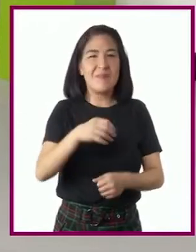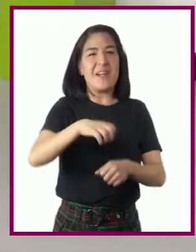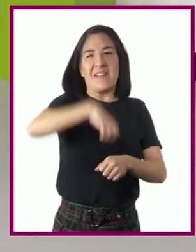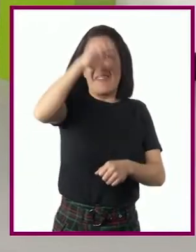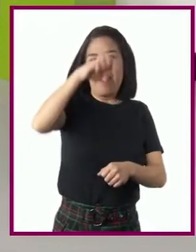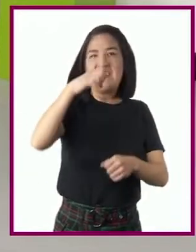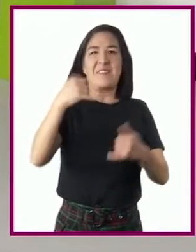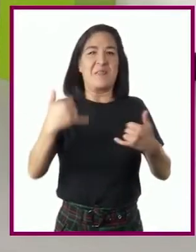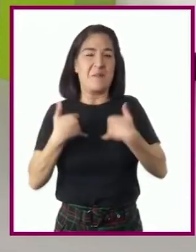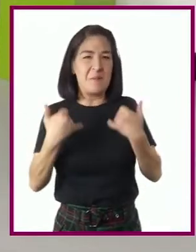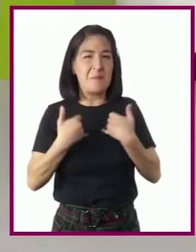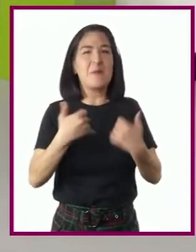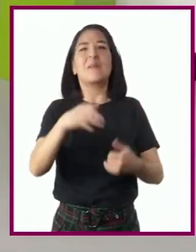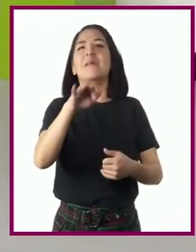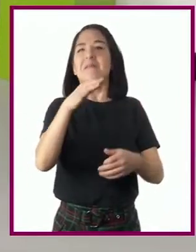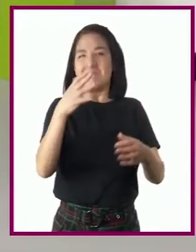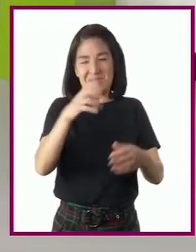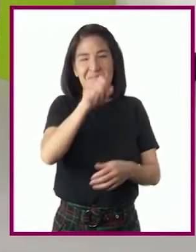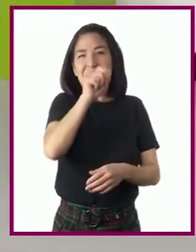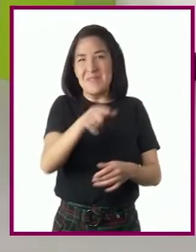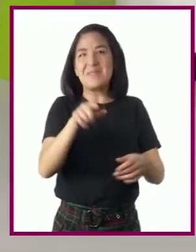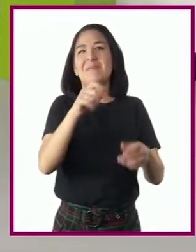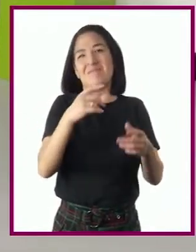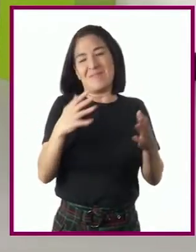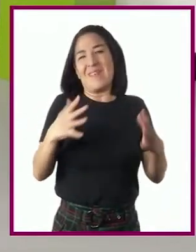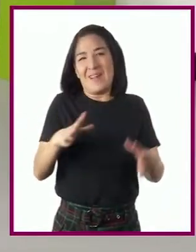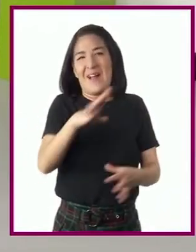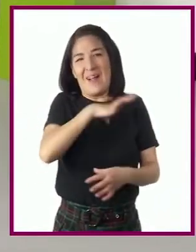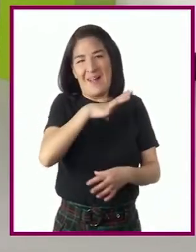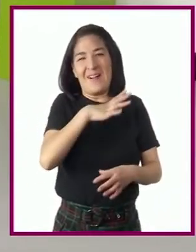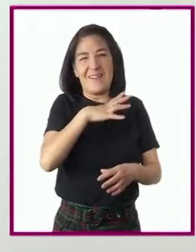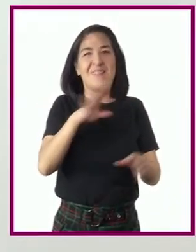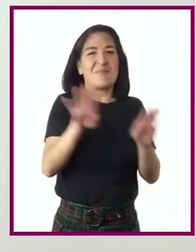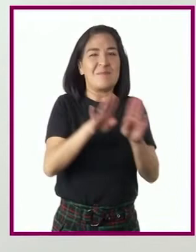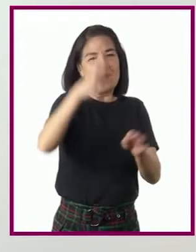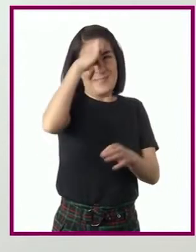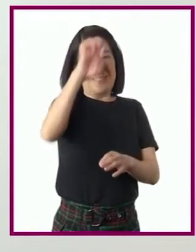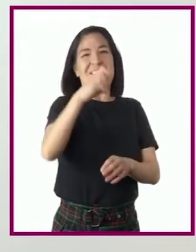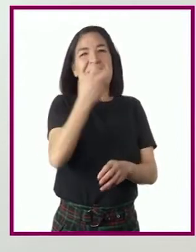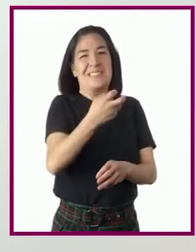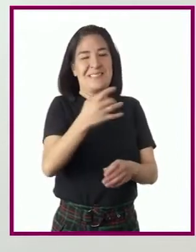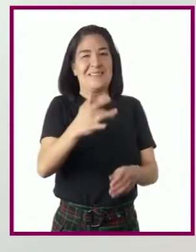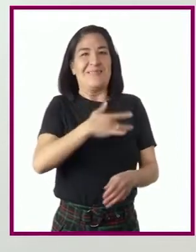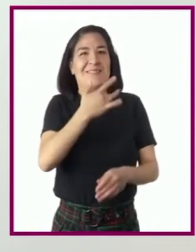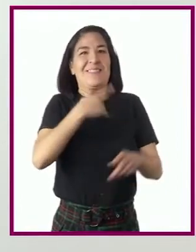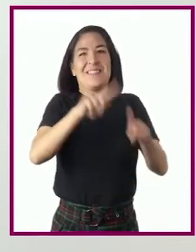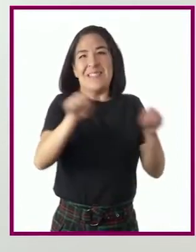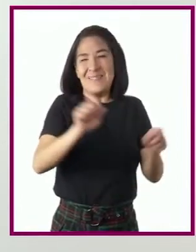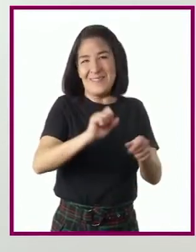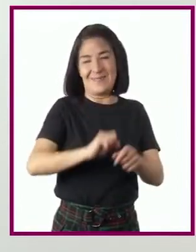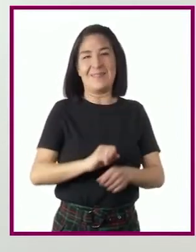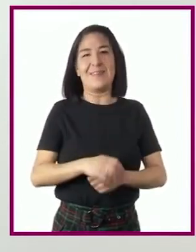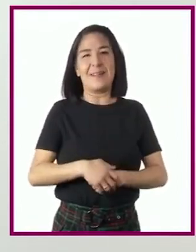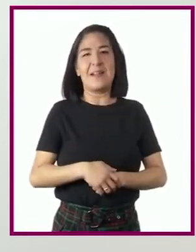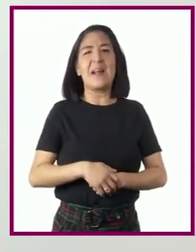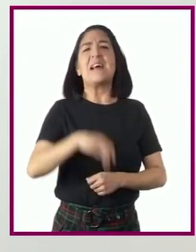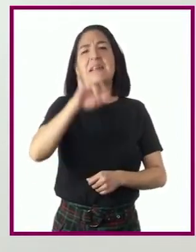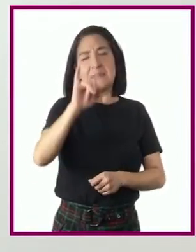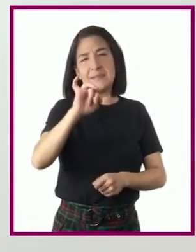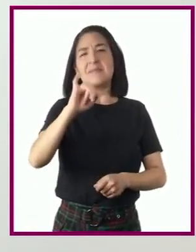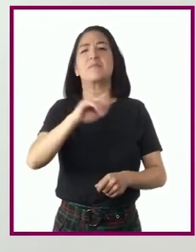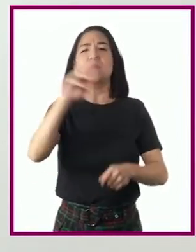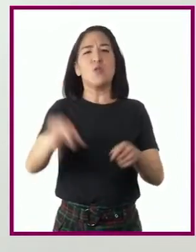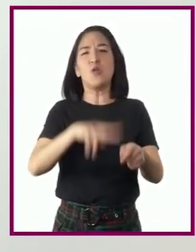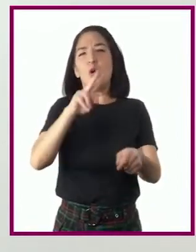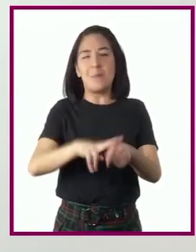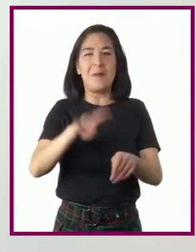pero que pueden ser de gran importancia para las y los jóvenes en general. Es normal que la mayoría de las anécdotas que